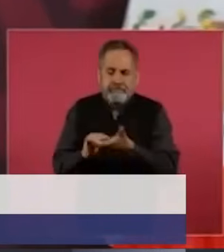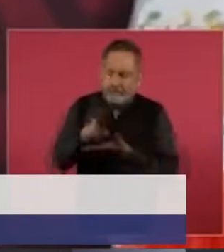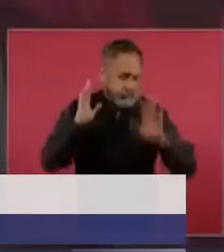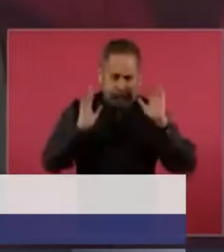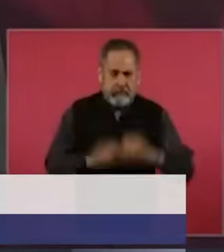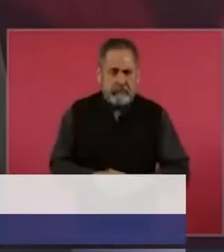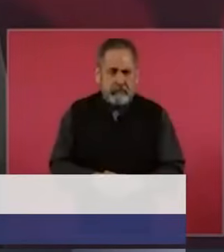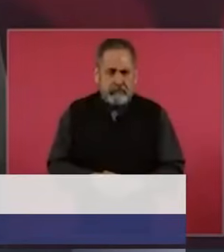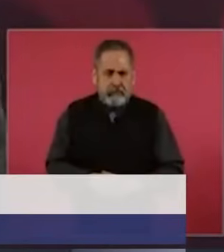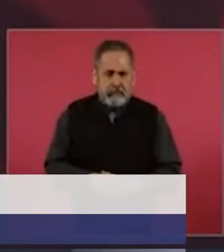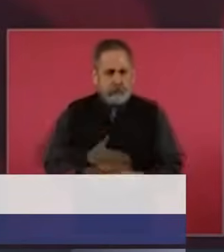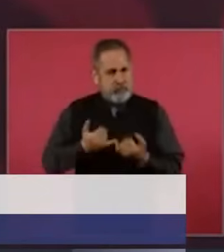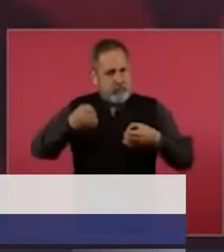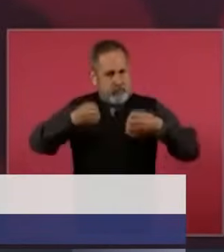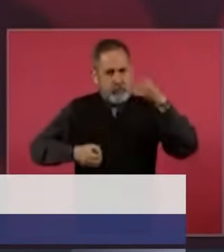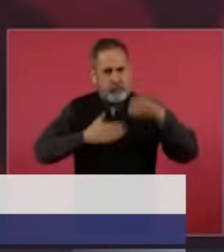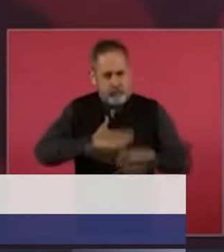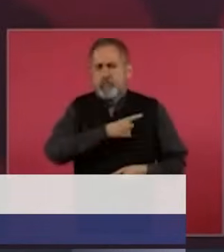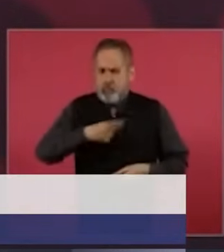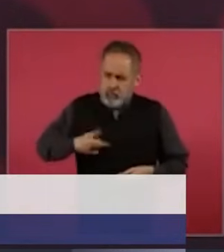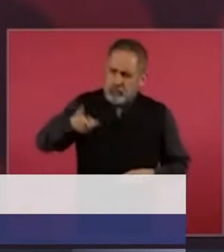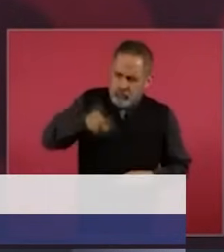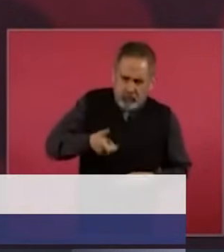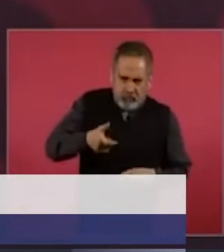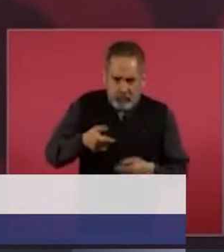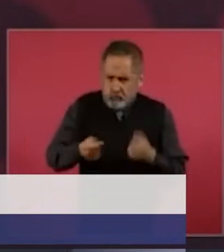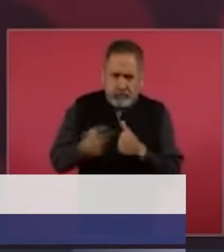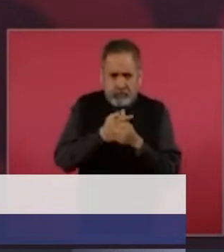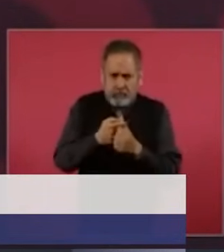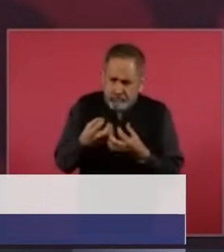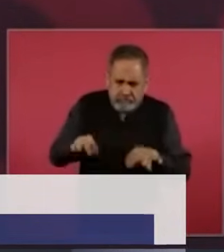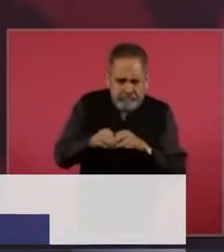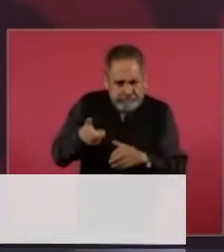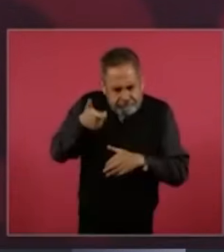inversión la justicia este es algo prioritario